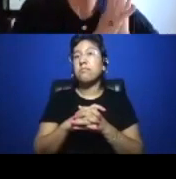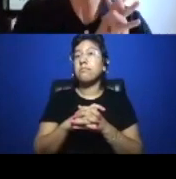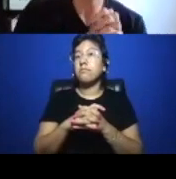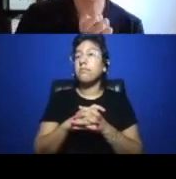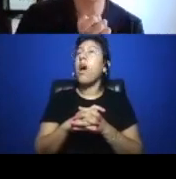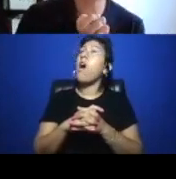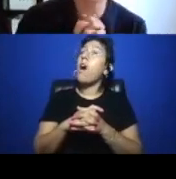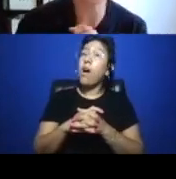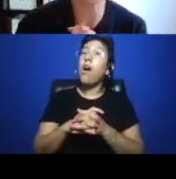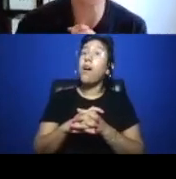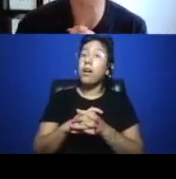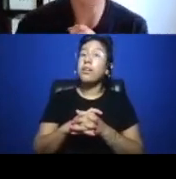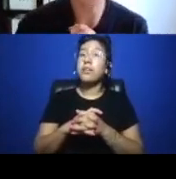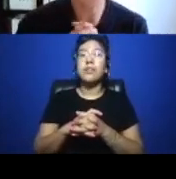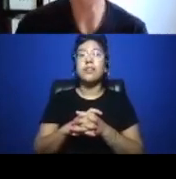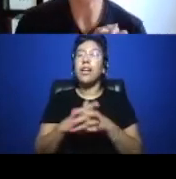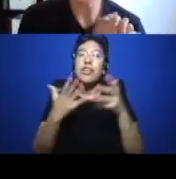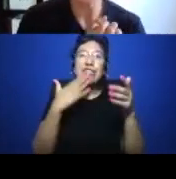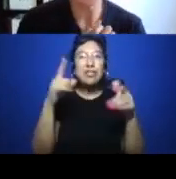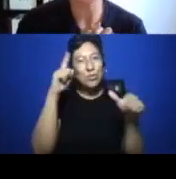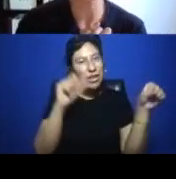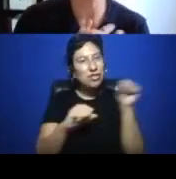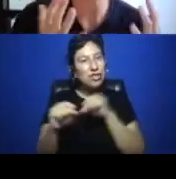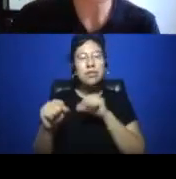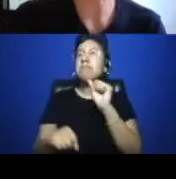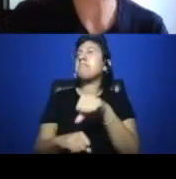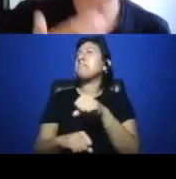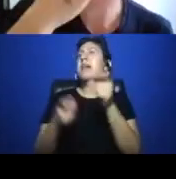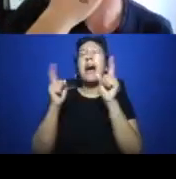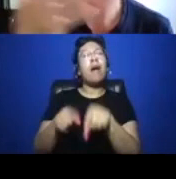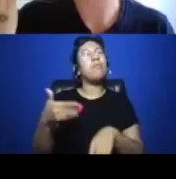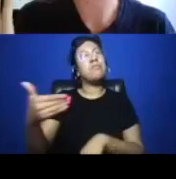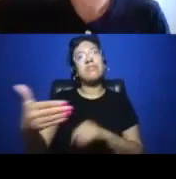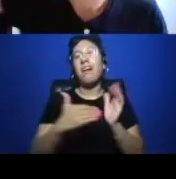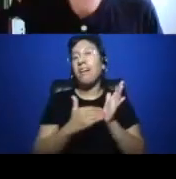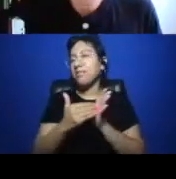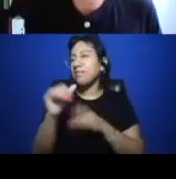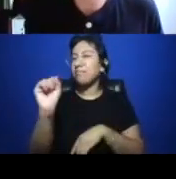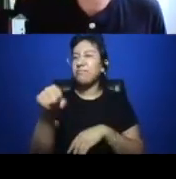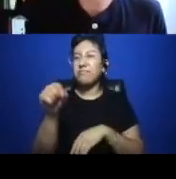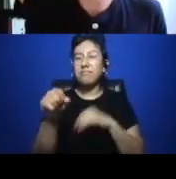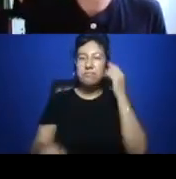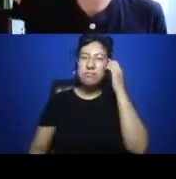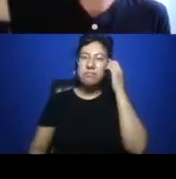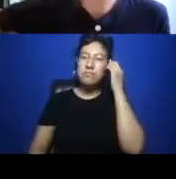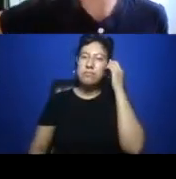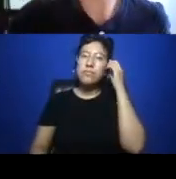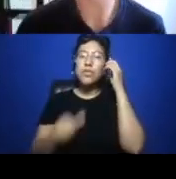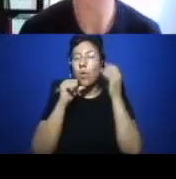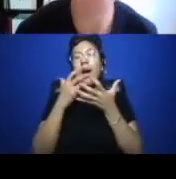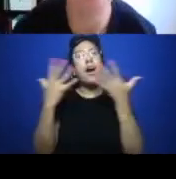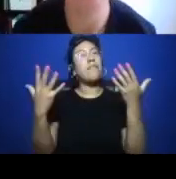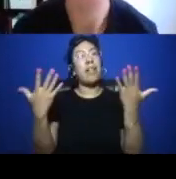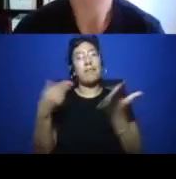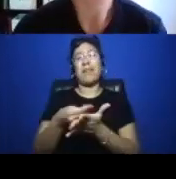la pena invertir. No sé cuáles son las diferentes estrategias, pero eso ocurre todo el tiempo. porque